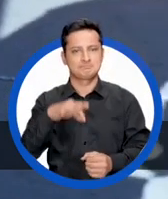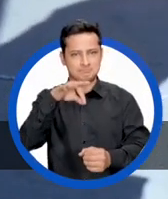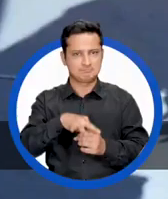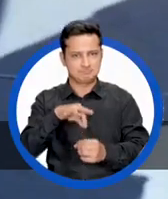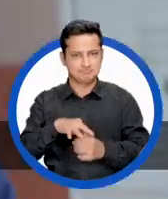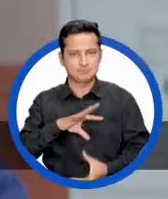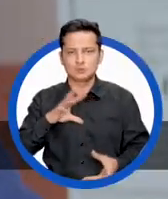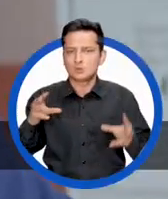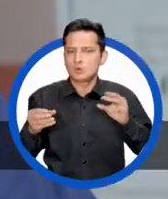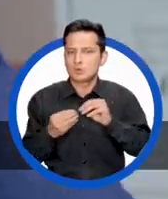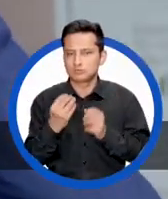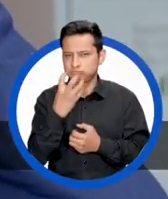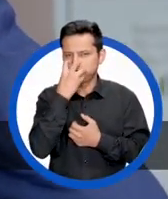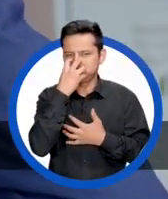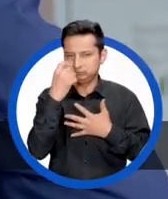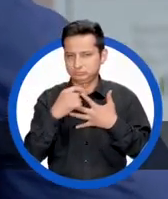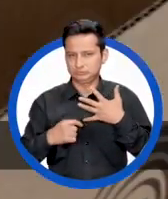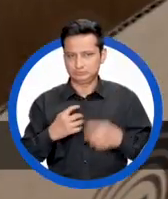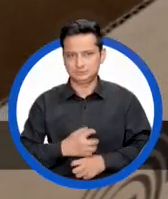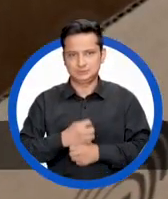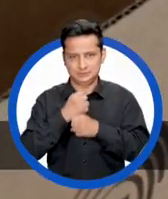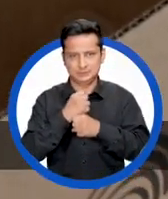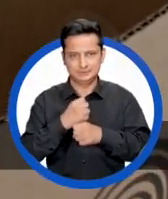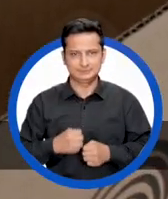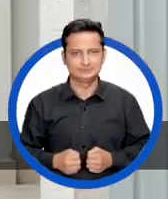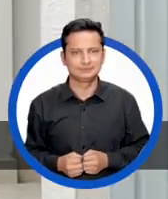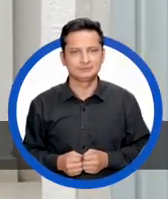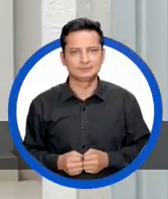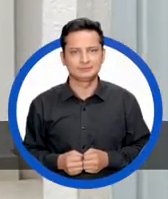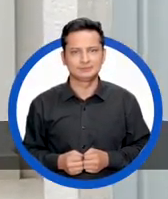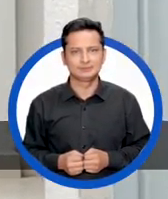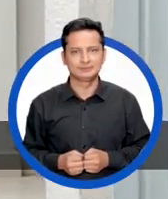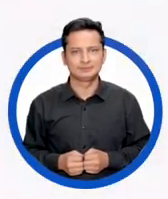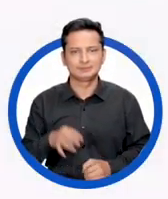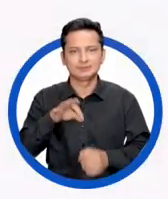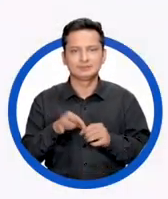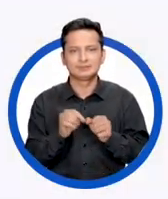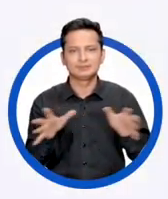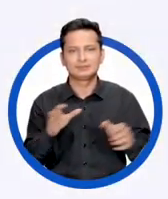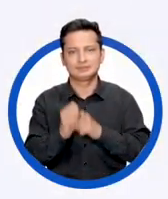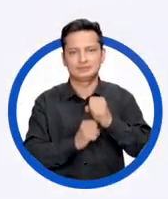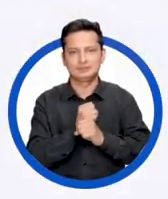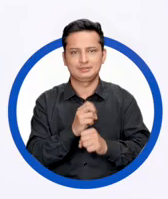democrático de ejercer tu derecho al voto con todas las medidas de bioseguridad.